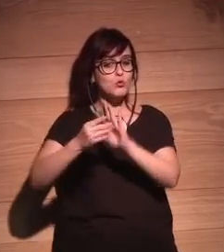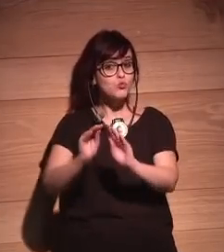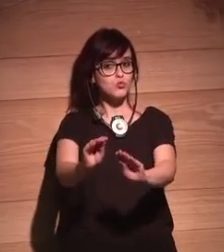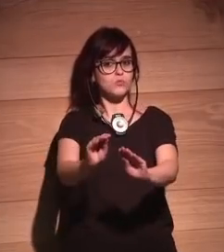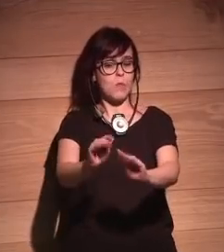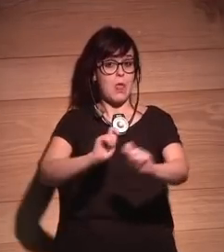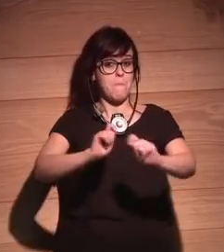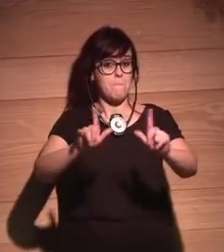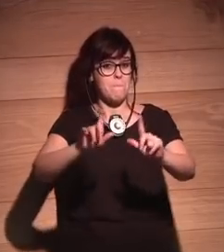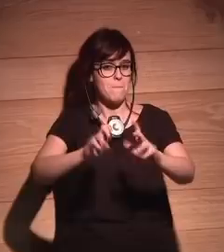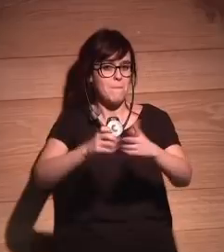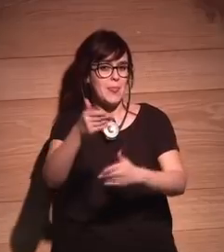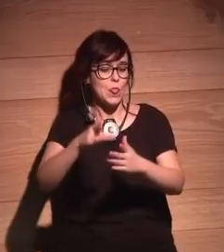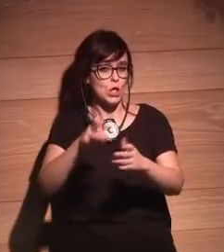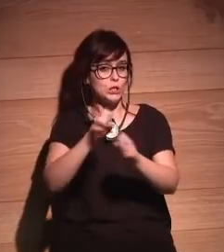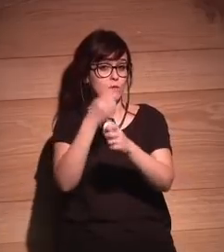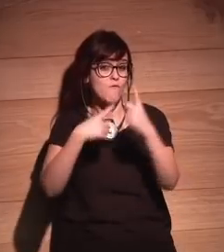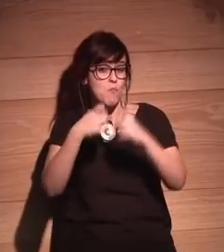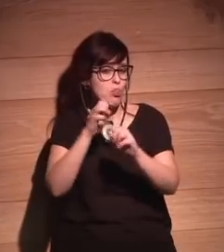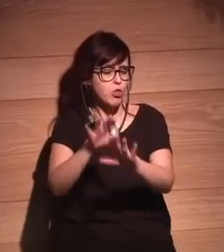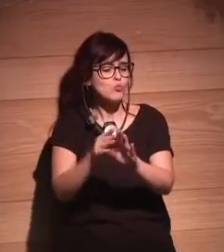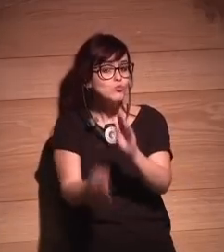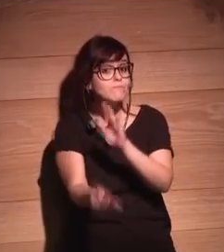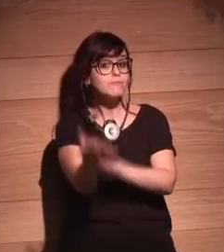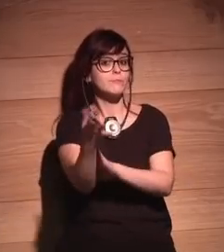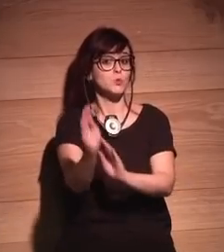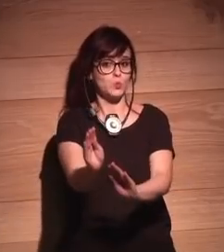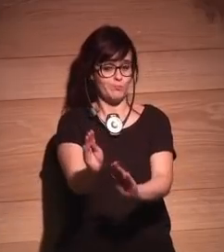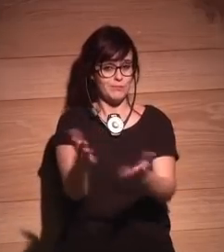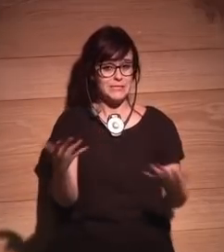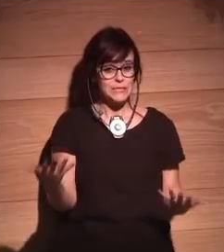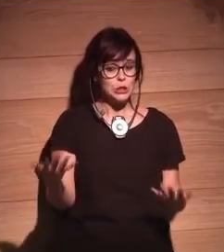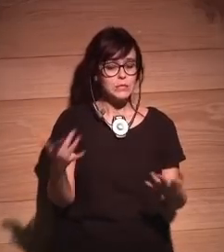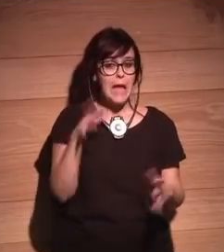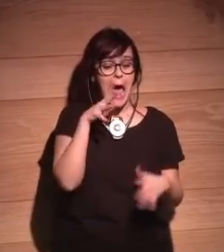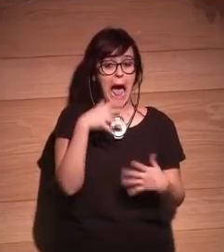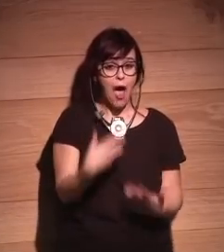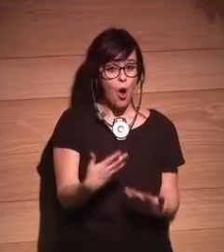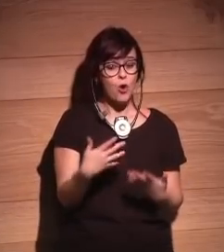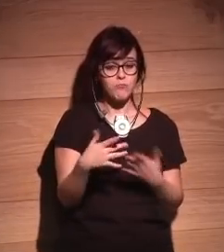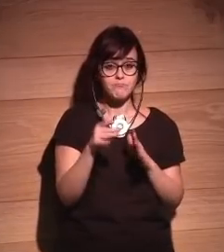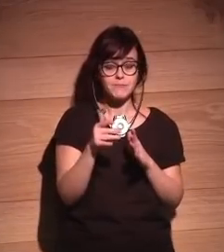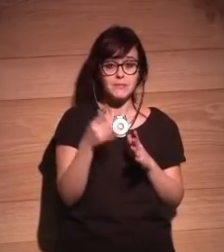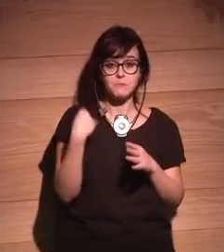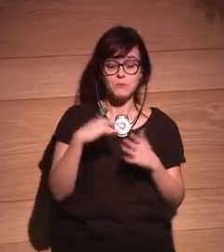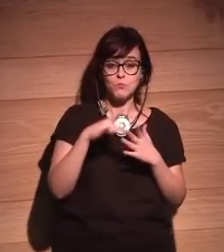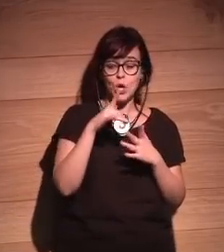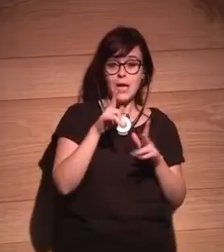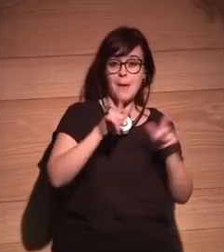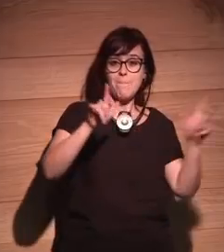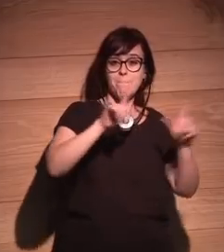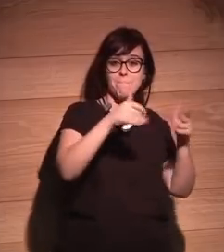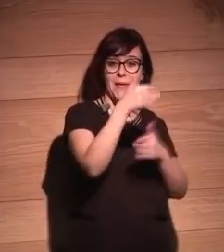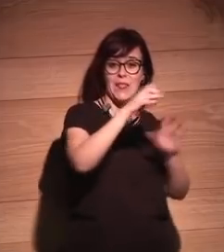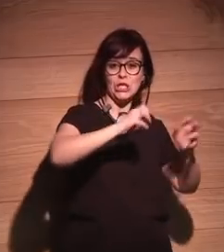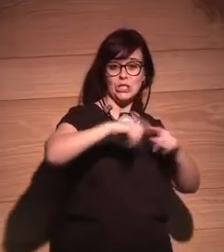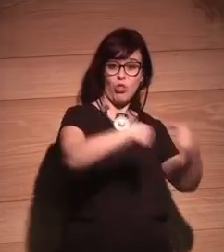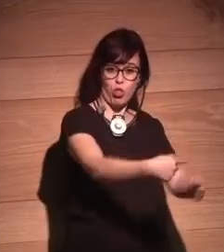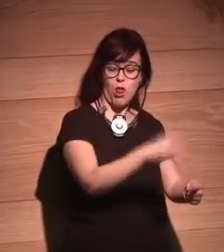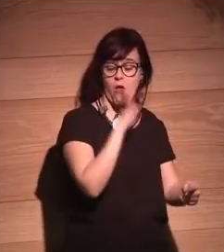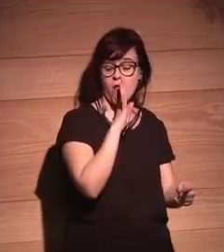de medios. Yo creo que estamos actualmente en un momento en el que, al lado de los grandes medios tradicionales